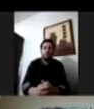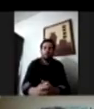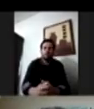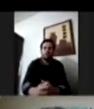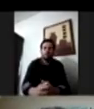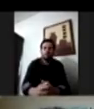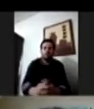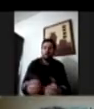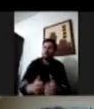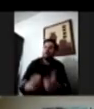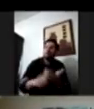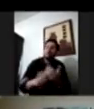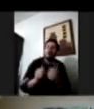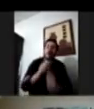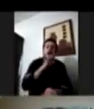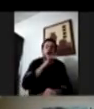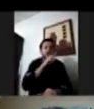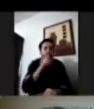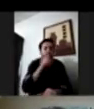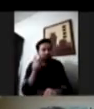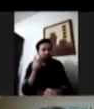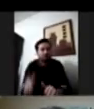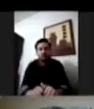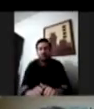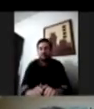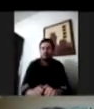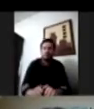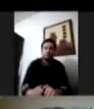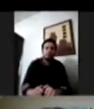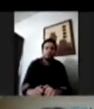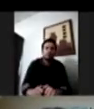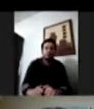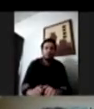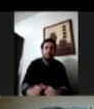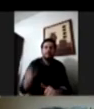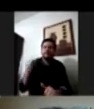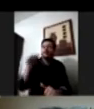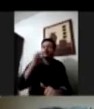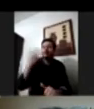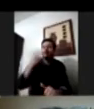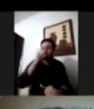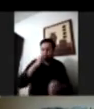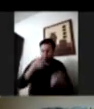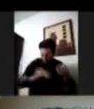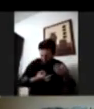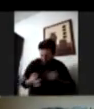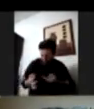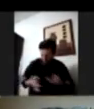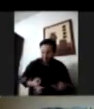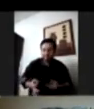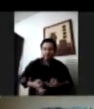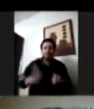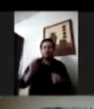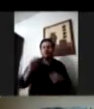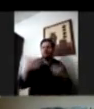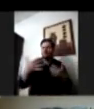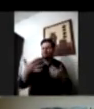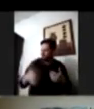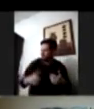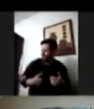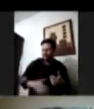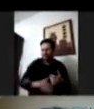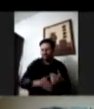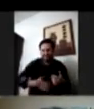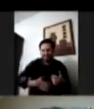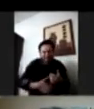por eso nos enfermamos. No salen manchas o da dolor de panza. Si queremos tomar agua limpia,